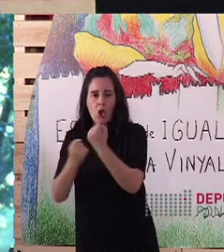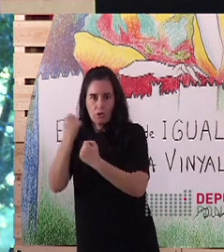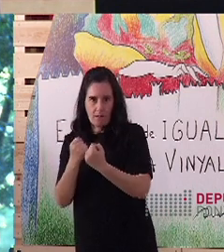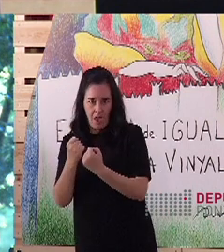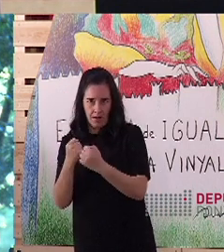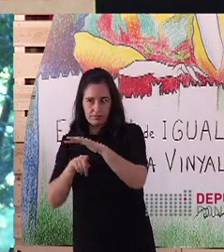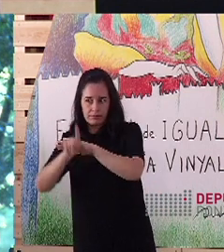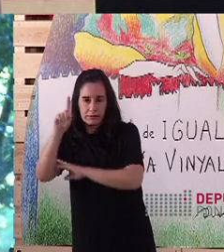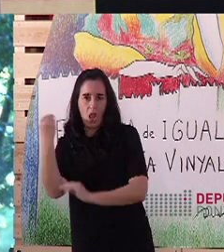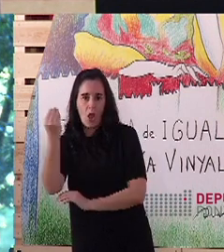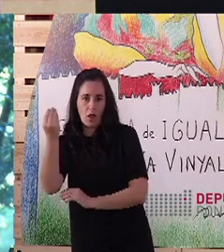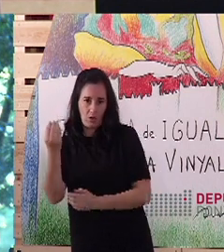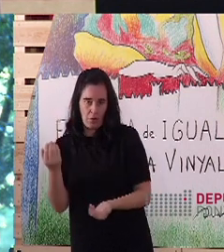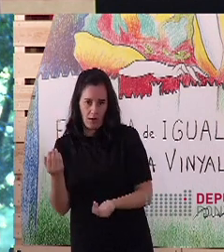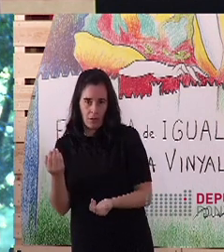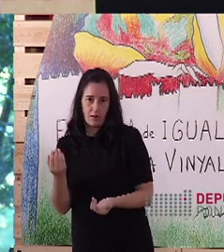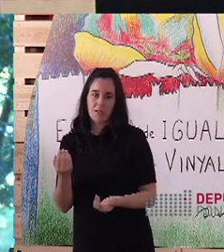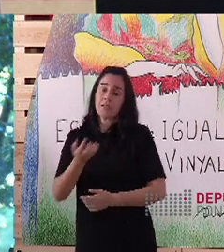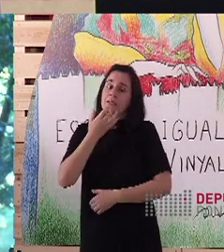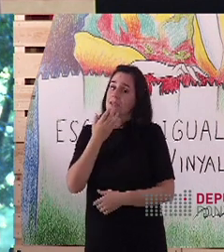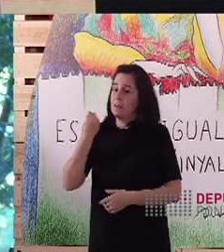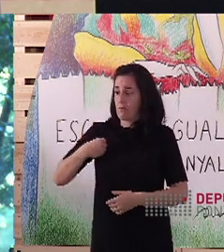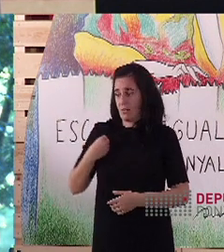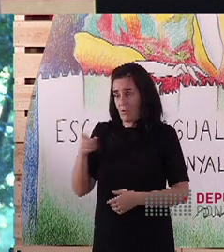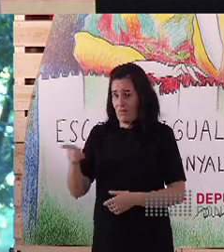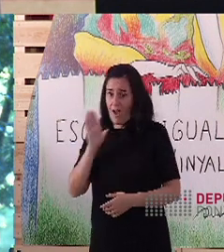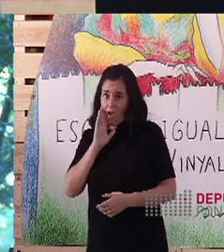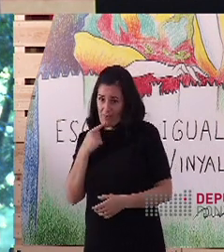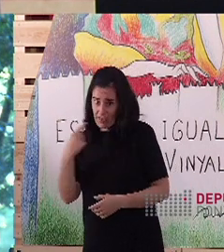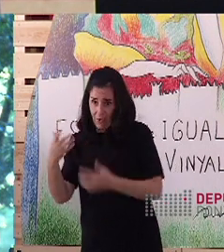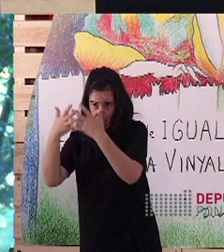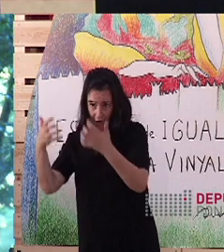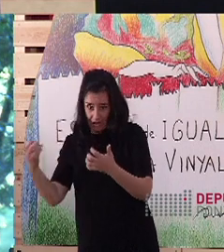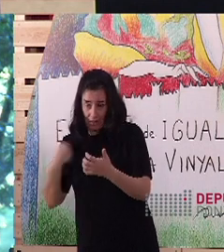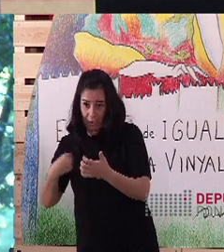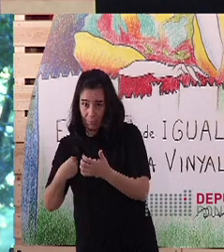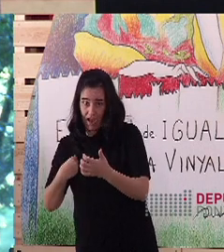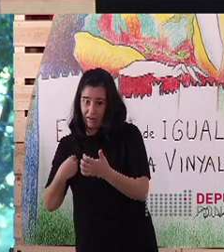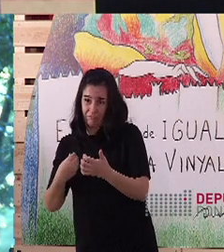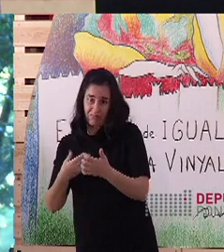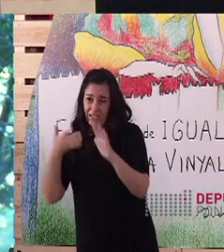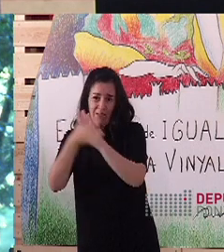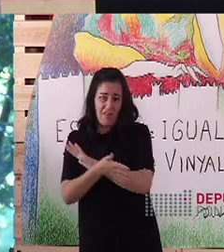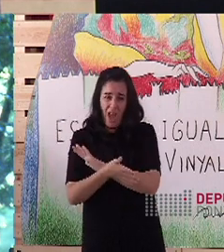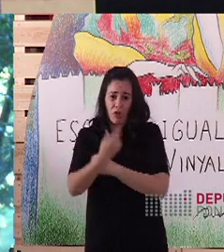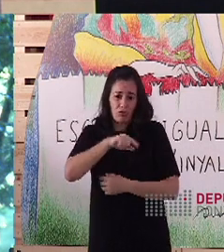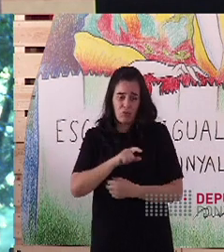esta declaración no pone de manifiesto que estamos ante un proyecto económico de